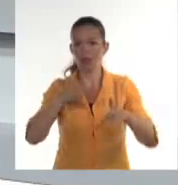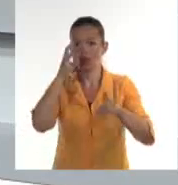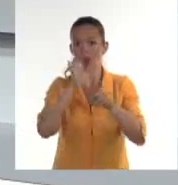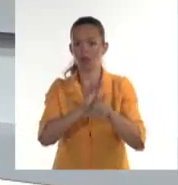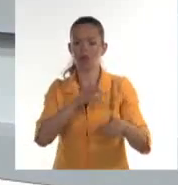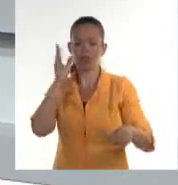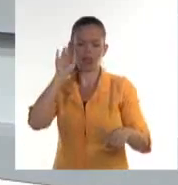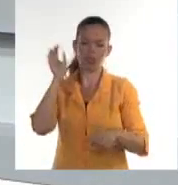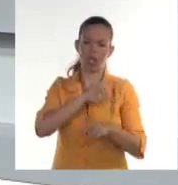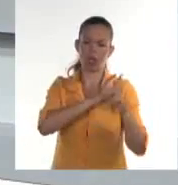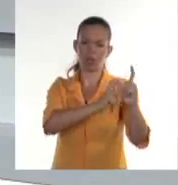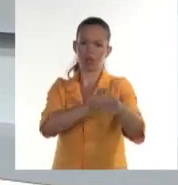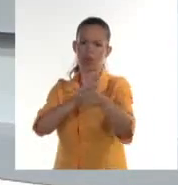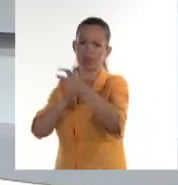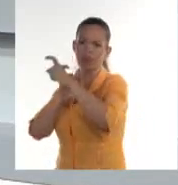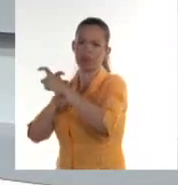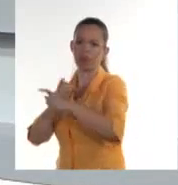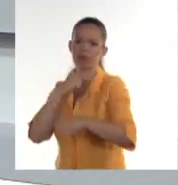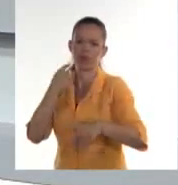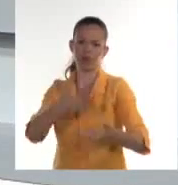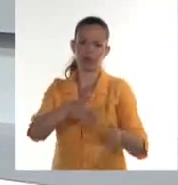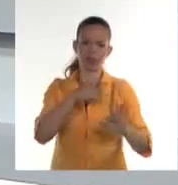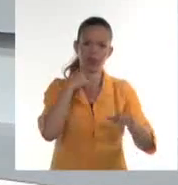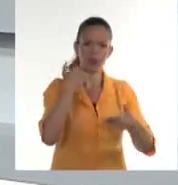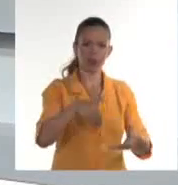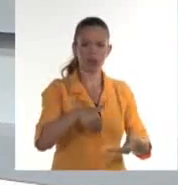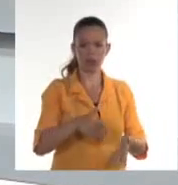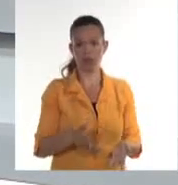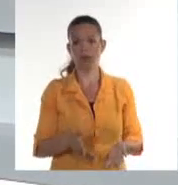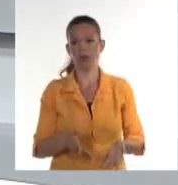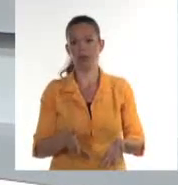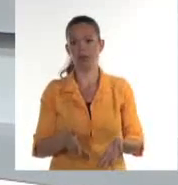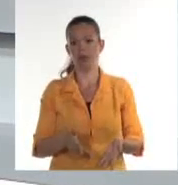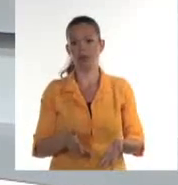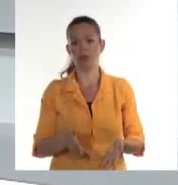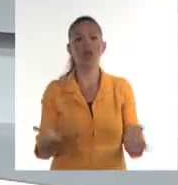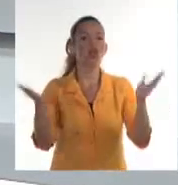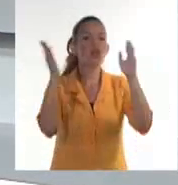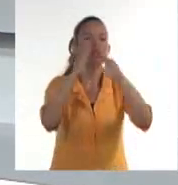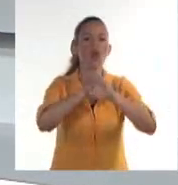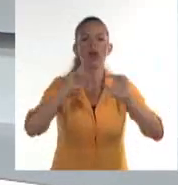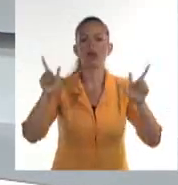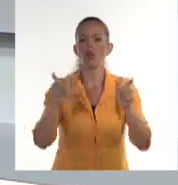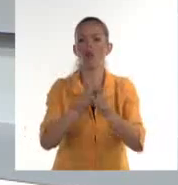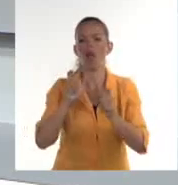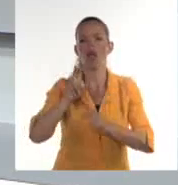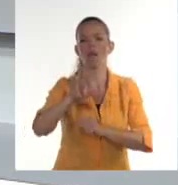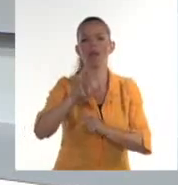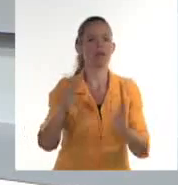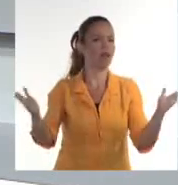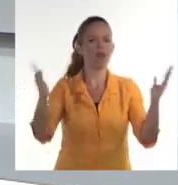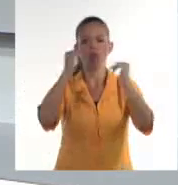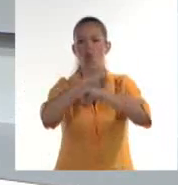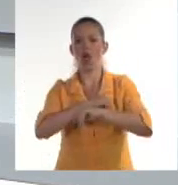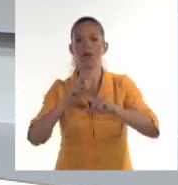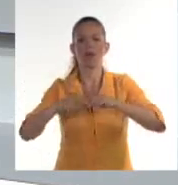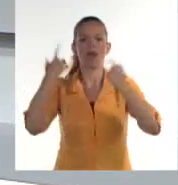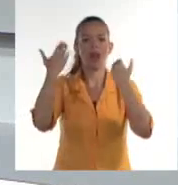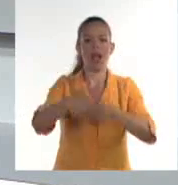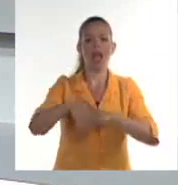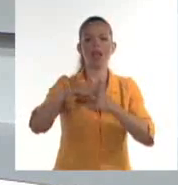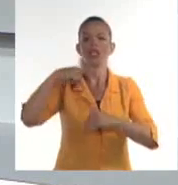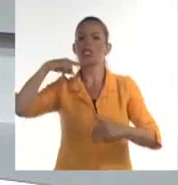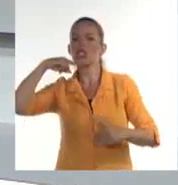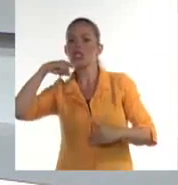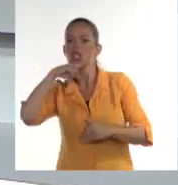las consecuencias sean implacables. No puede haber reunión de emergencia cuando el derramamiento de sangre es extremo. Hay